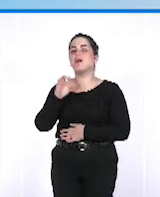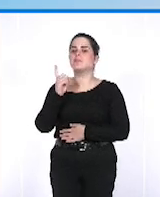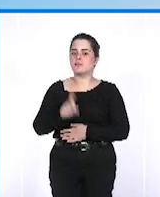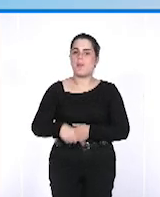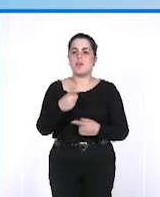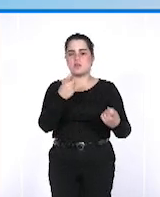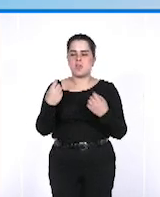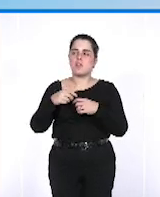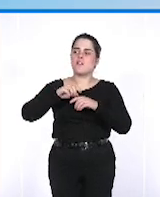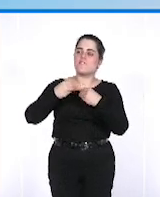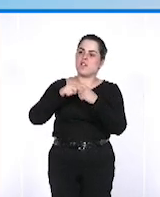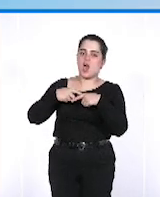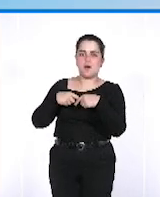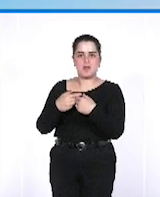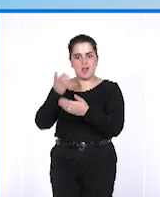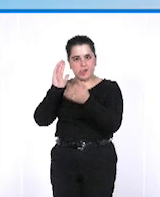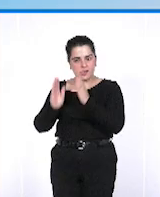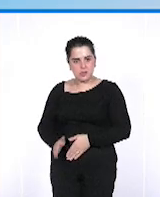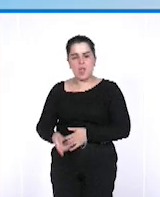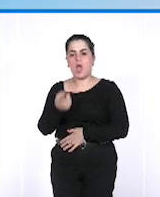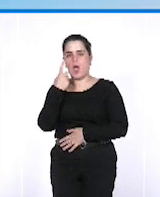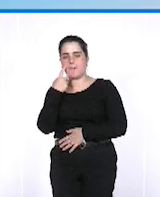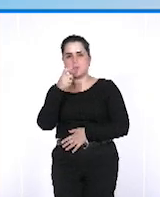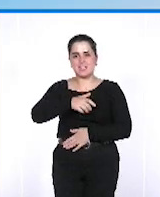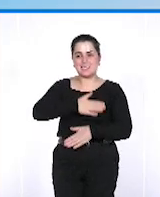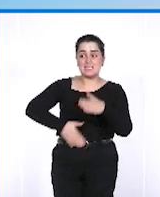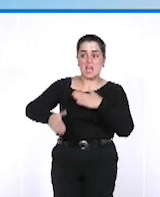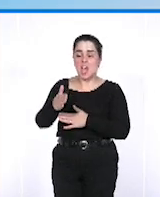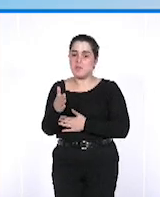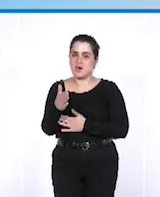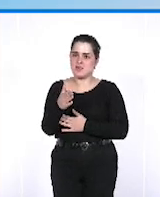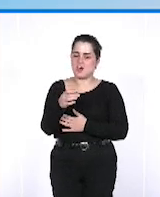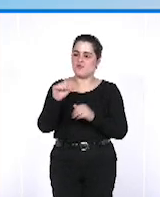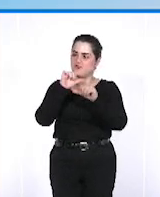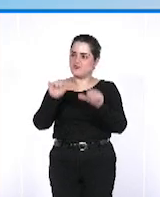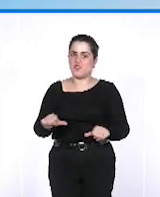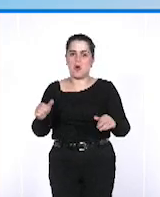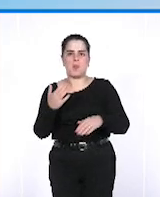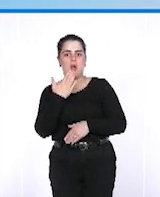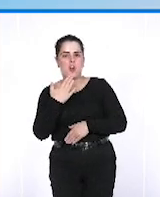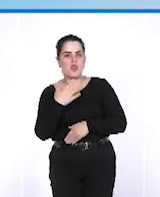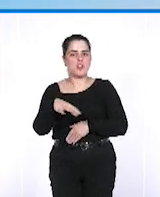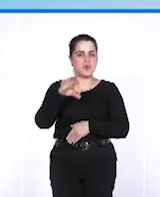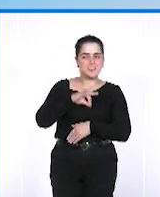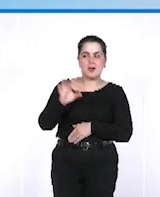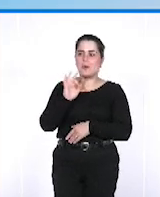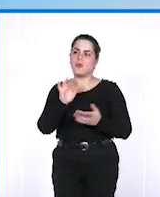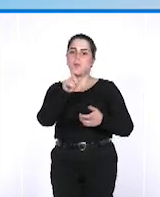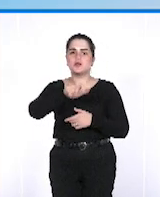también un trabajo con las familias eh sobre cómo las personas con discapacidad disfrutan no y deciden sobre su ocio y sus